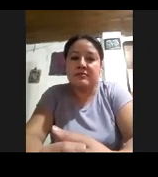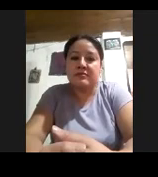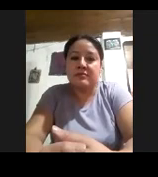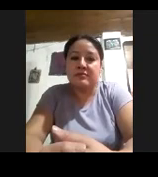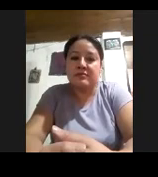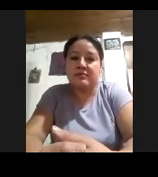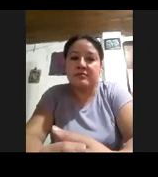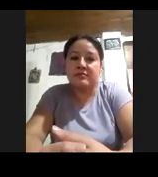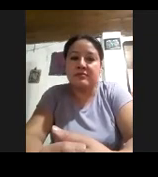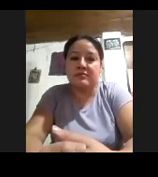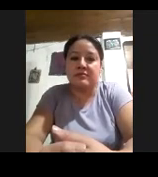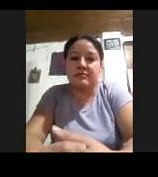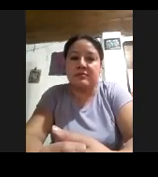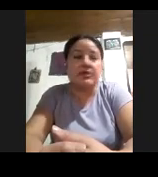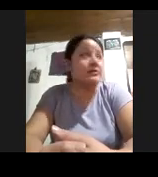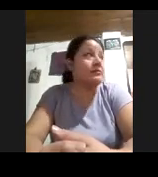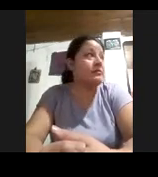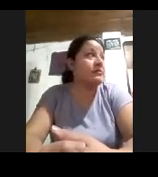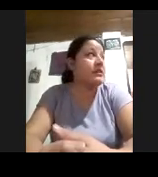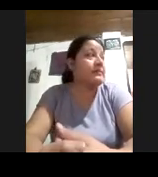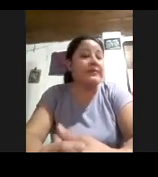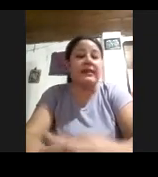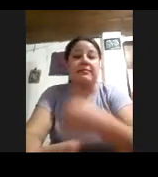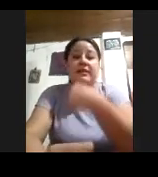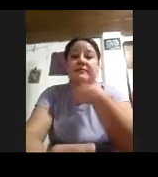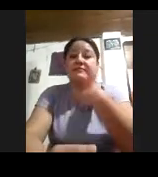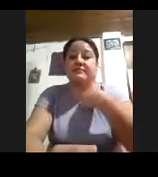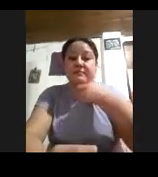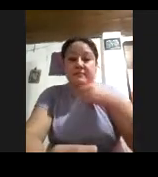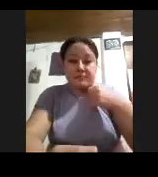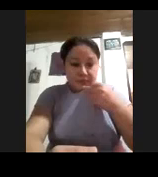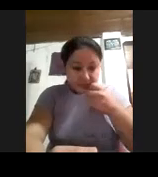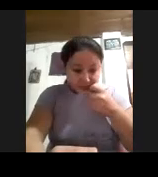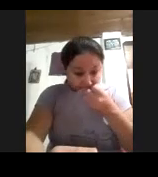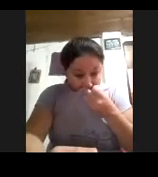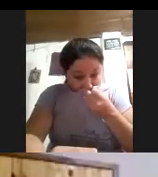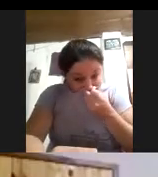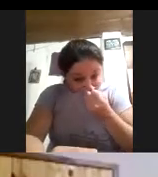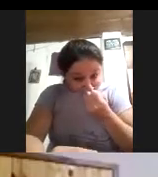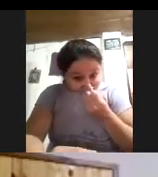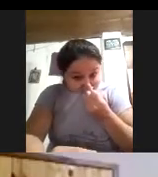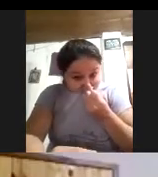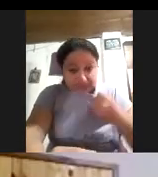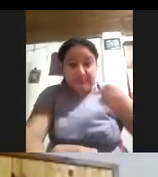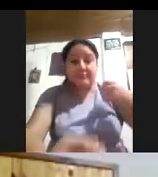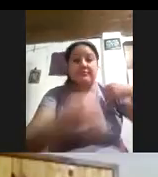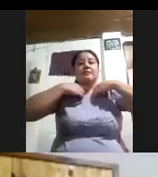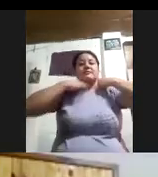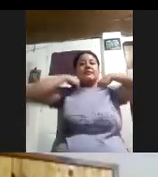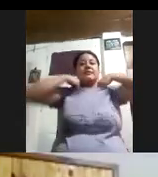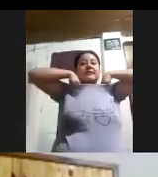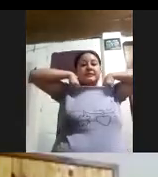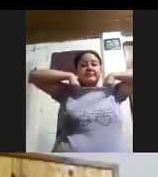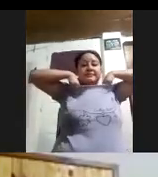lo de la piel? Exacto, teníamos uno en lo que era todo a nivel de organización tisular, Ese nivel, sí. y